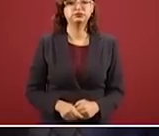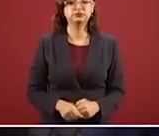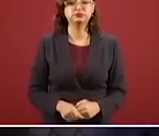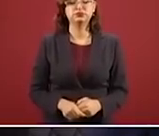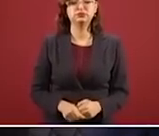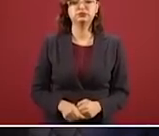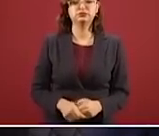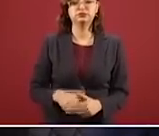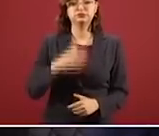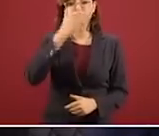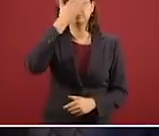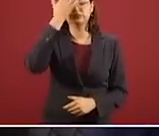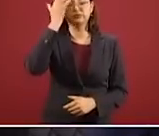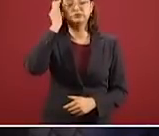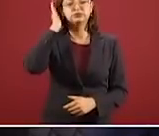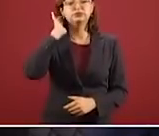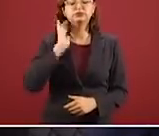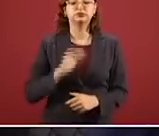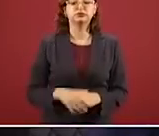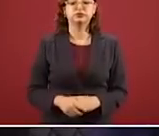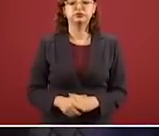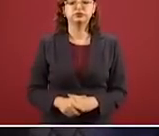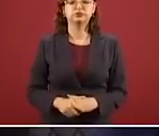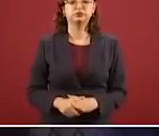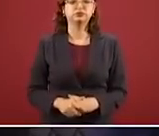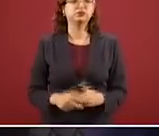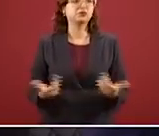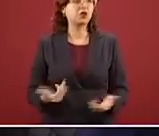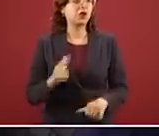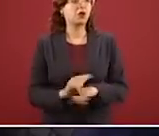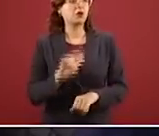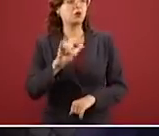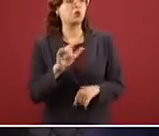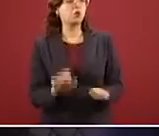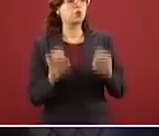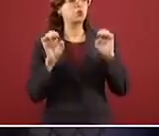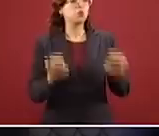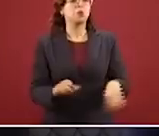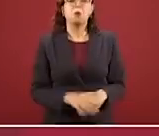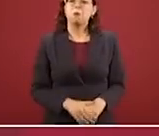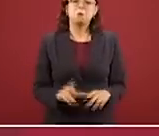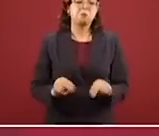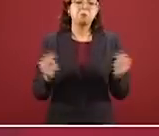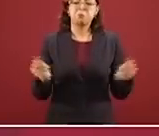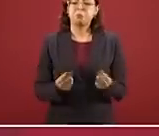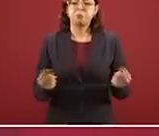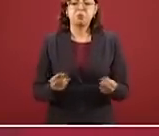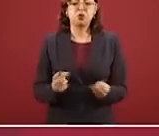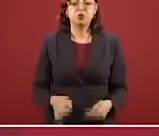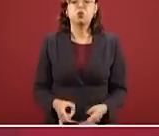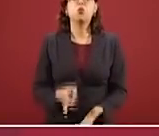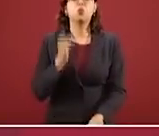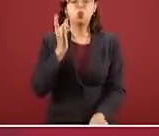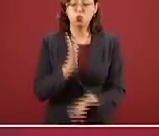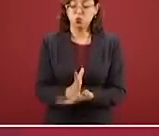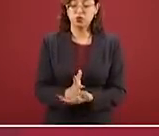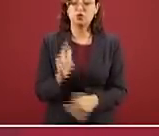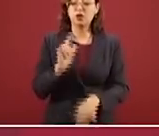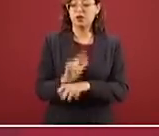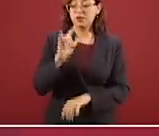sin ese tipo de aviones. Los únicos que tienen aviones y helicópteros y